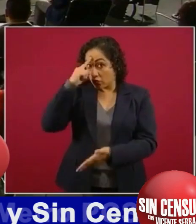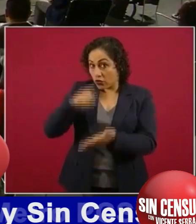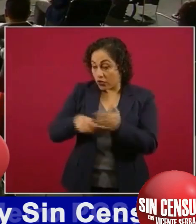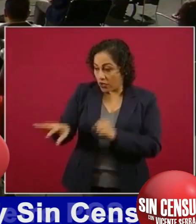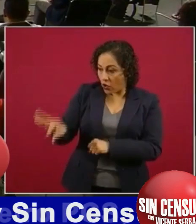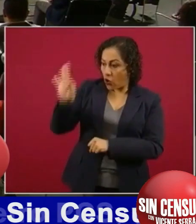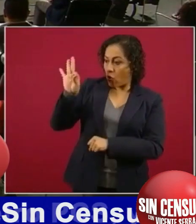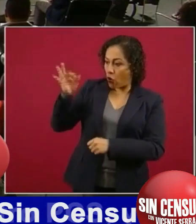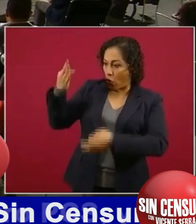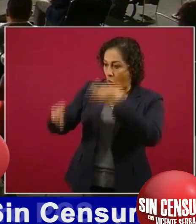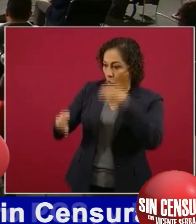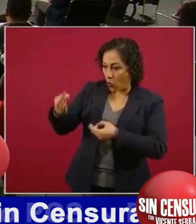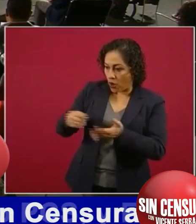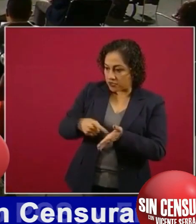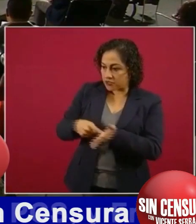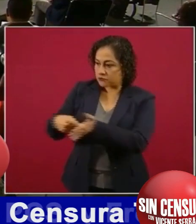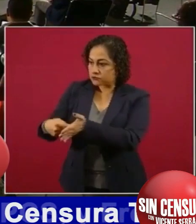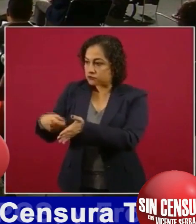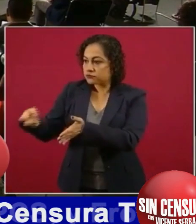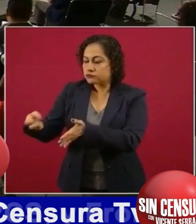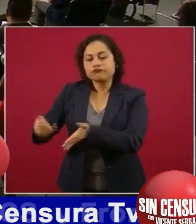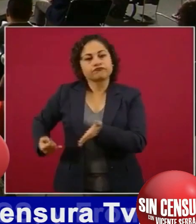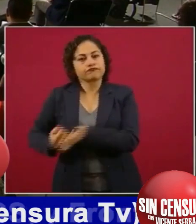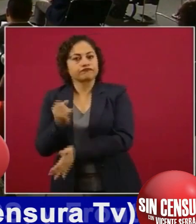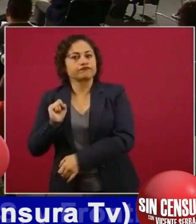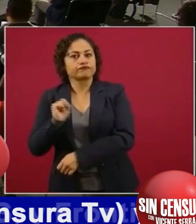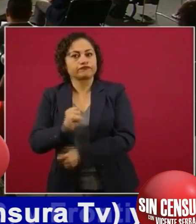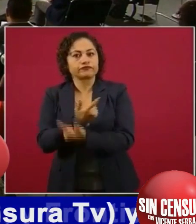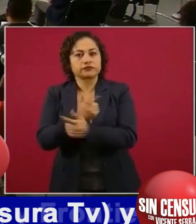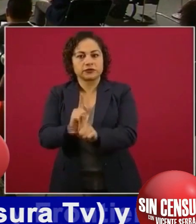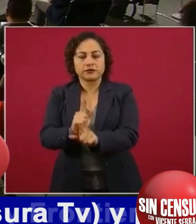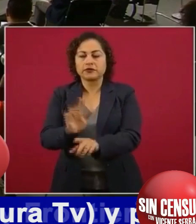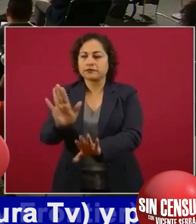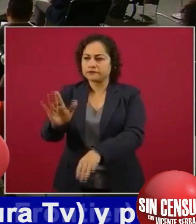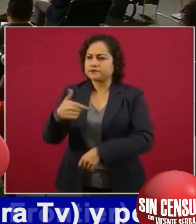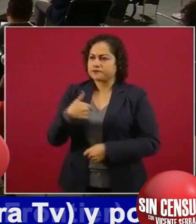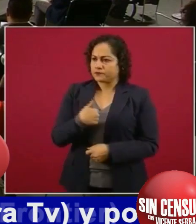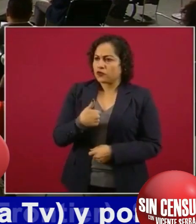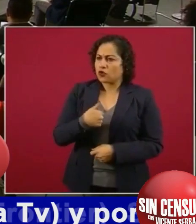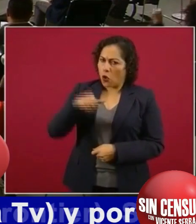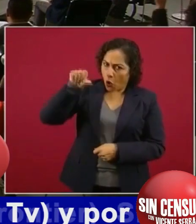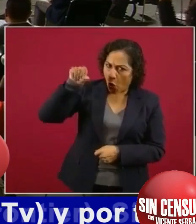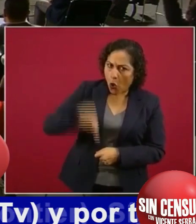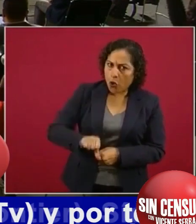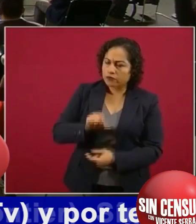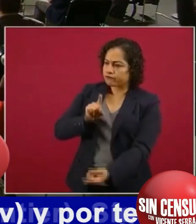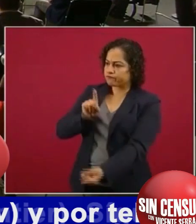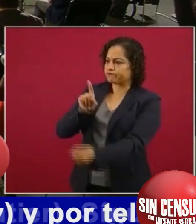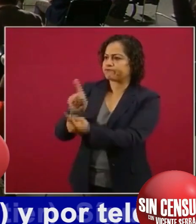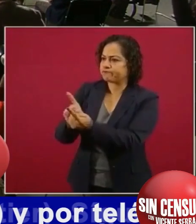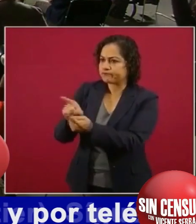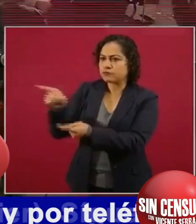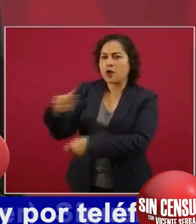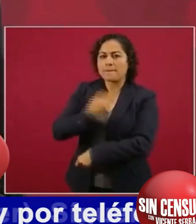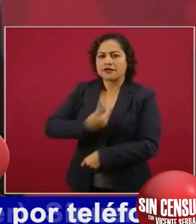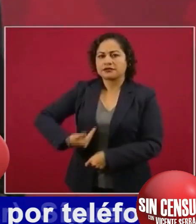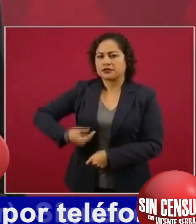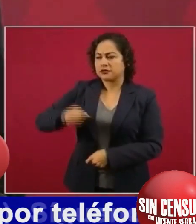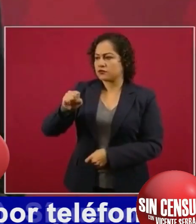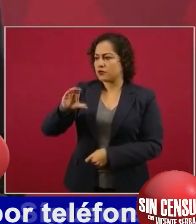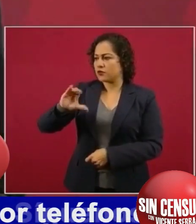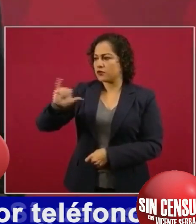Voy a hablar con el presidente de la Corte el día de hoy y el lunes te damos una